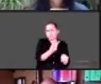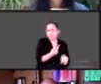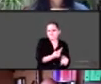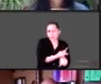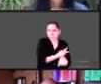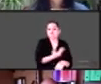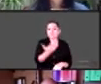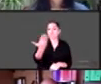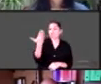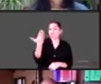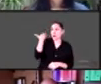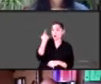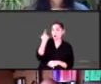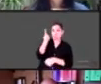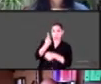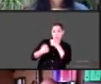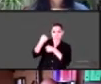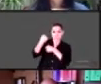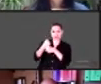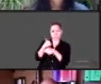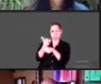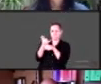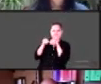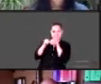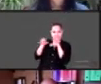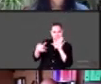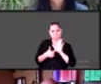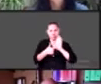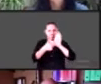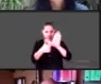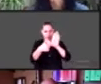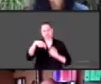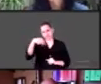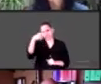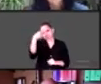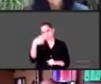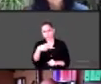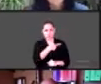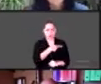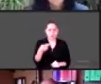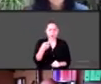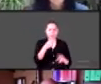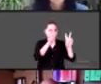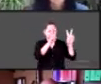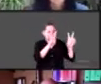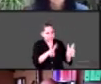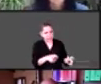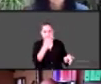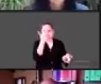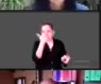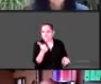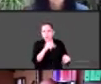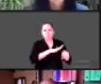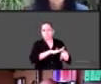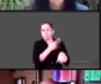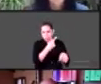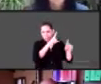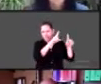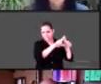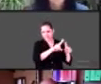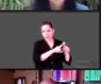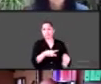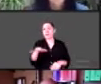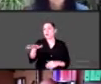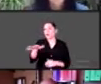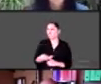el año pasado de la pobreza multidimensional en nuestro país, un poco más de 41% de la población, del total de la